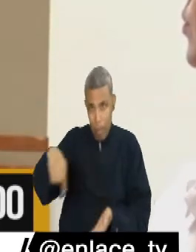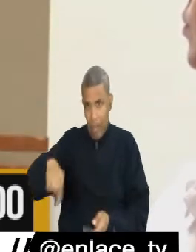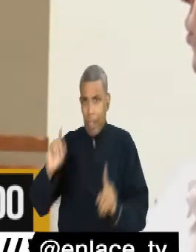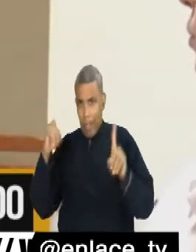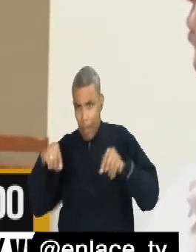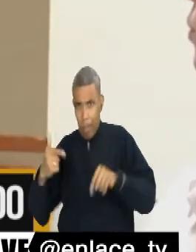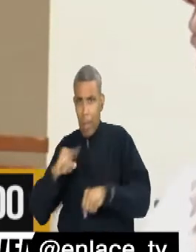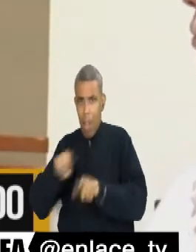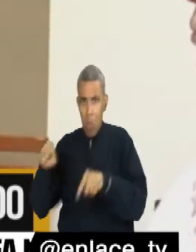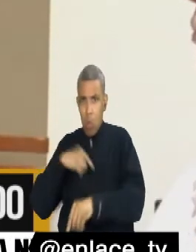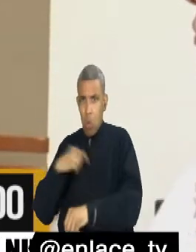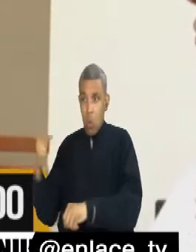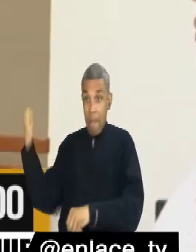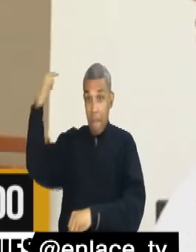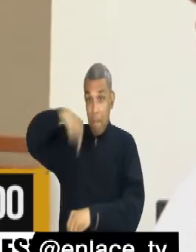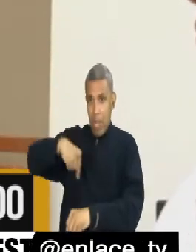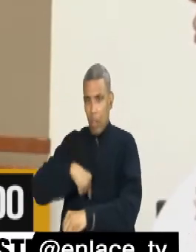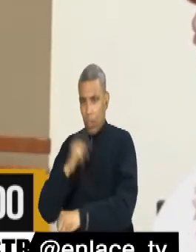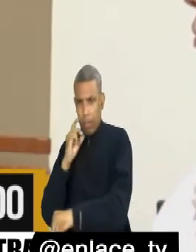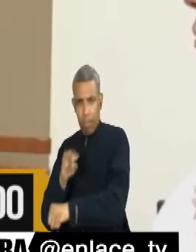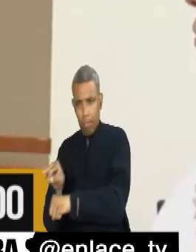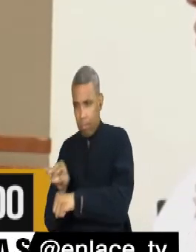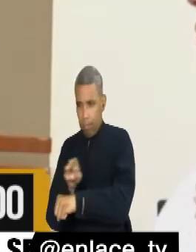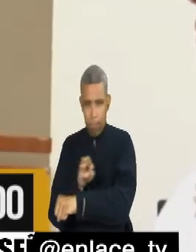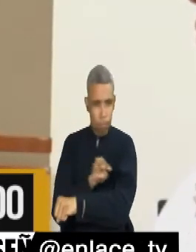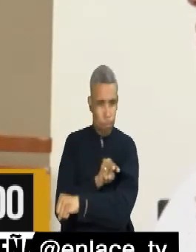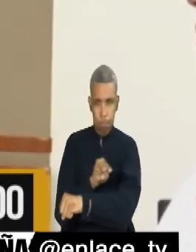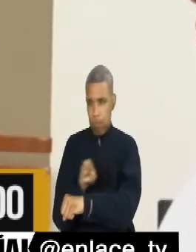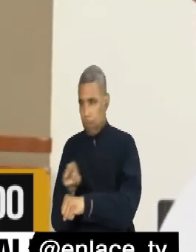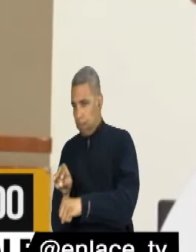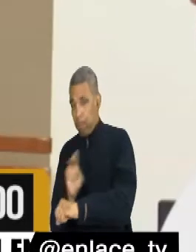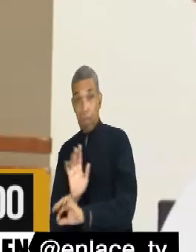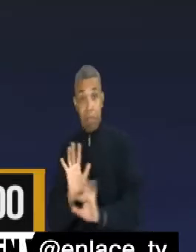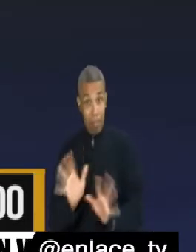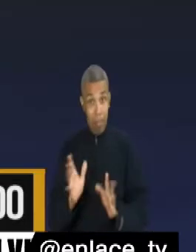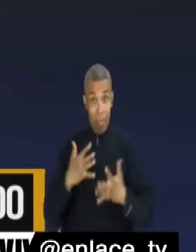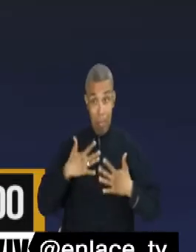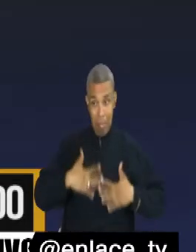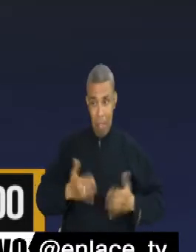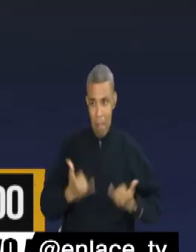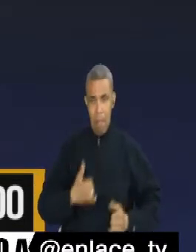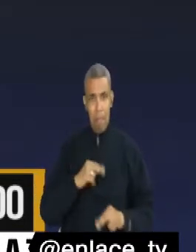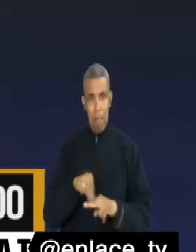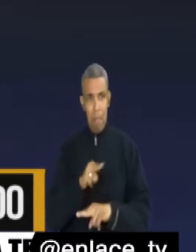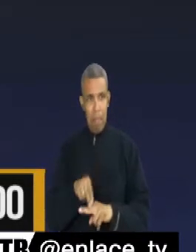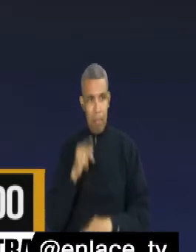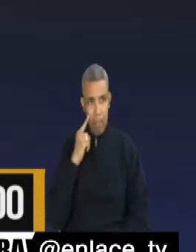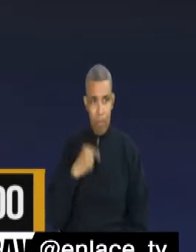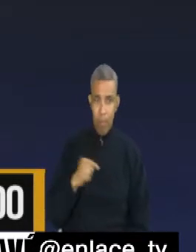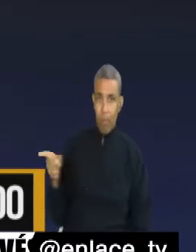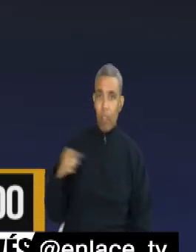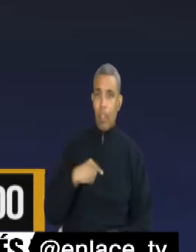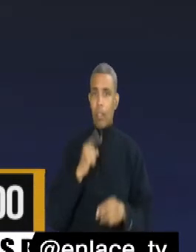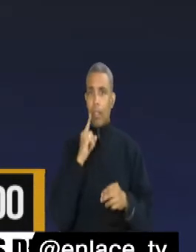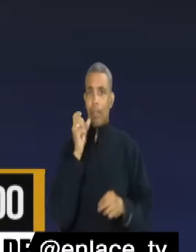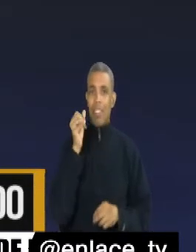nacional, se ha hecho el seguimiento correspondiente pues a esta jornada. Pese que en el conteo ganó el sí